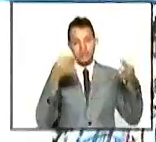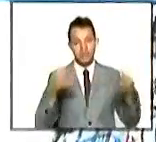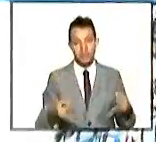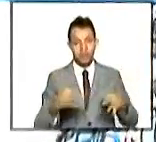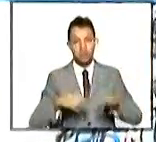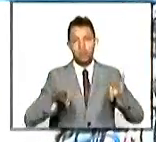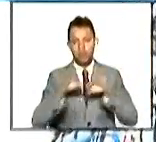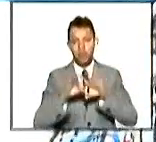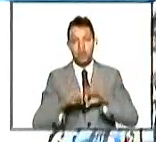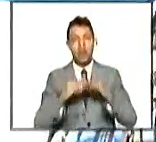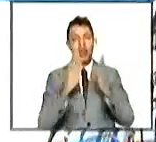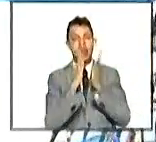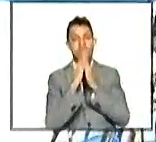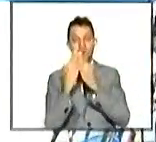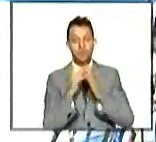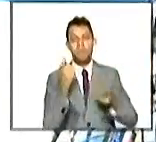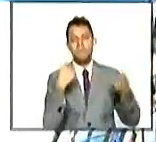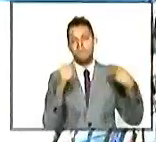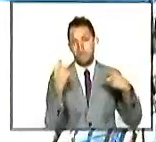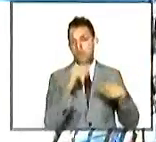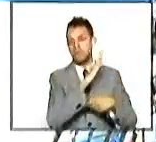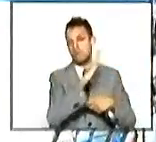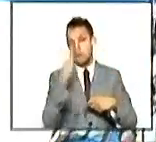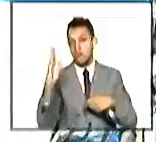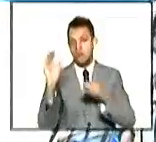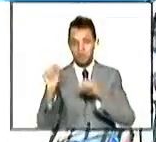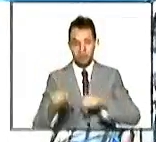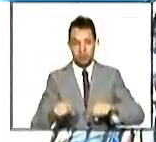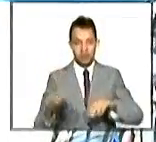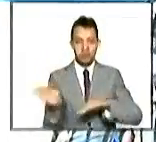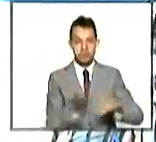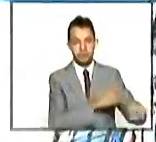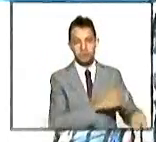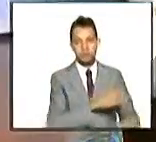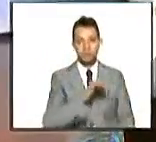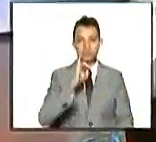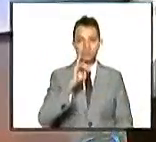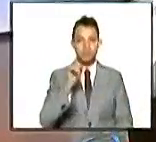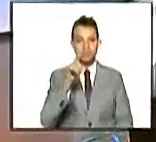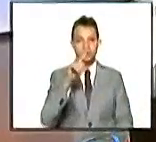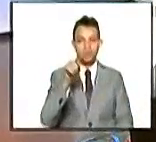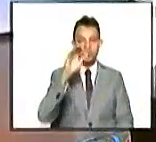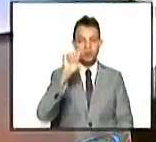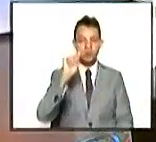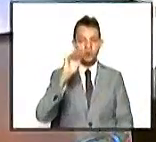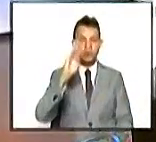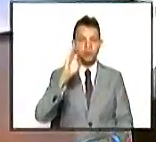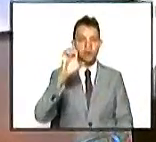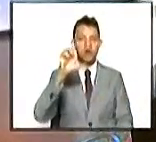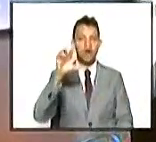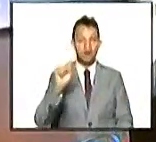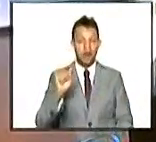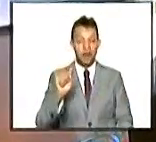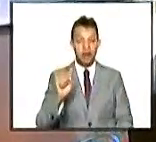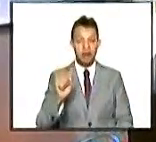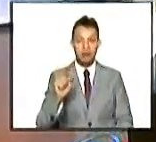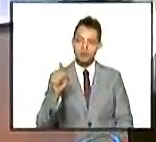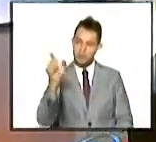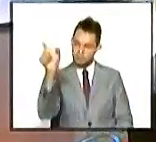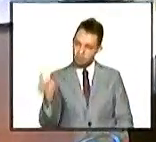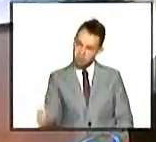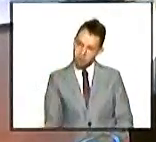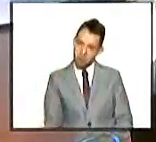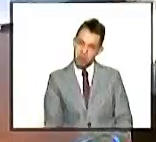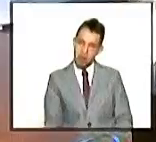muy importante aquí. Bueno, ¿la uva Isabela es buena consumirla para una persona